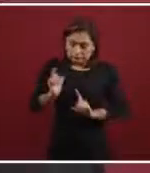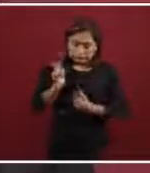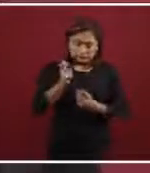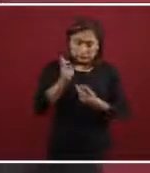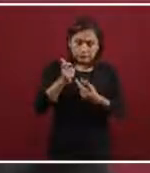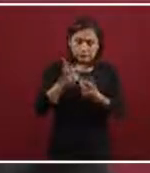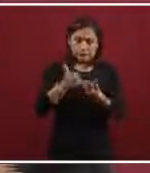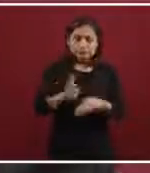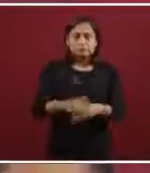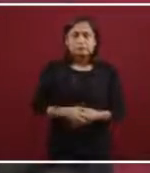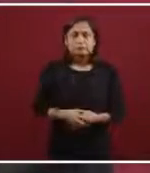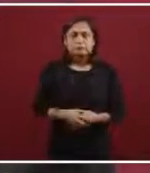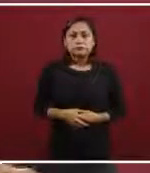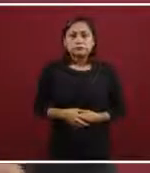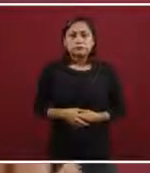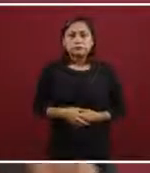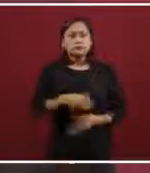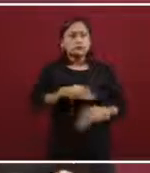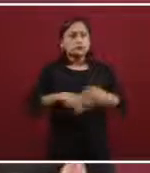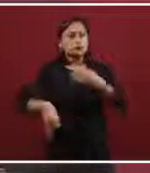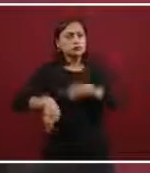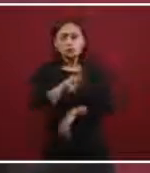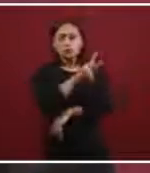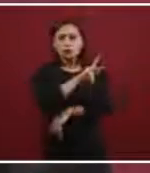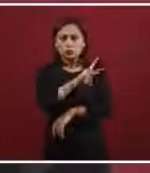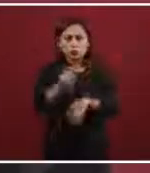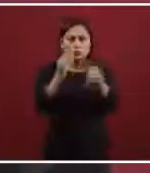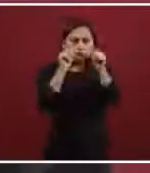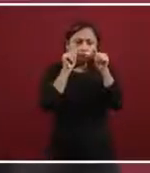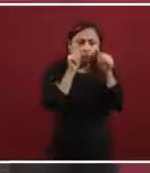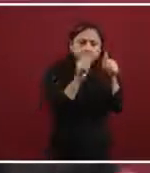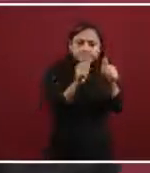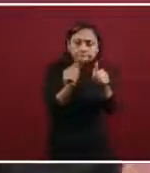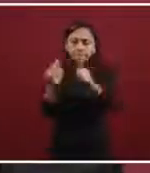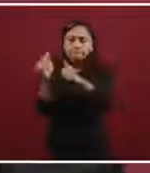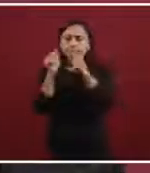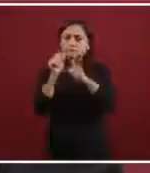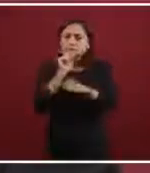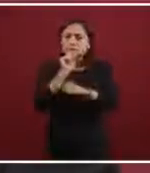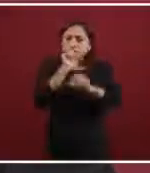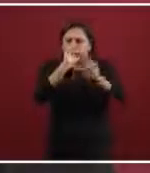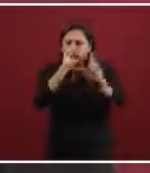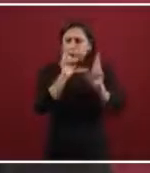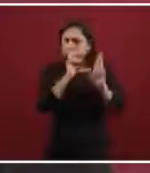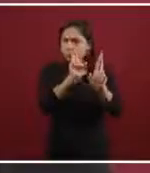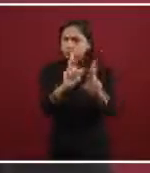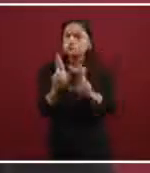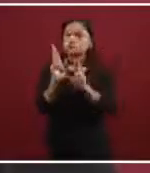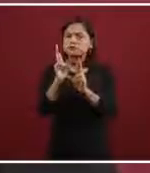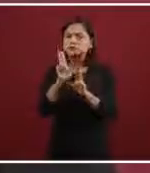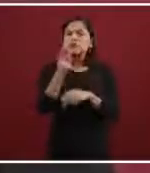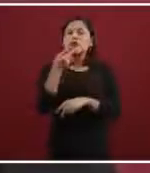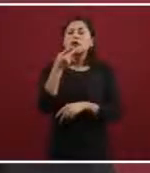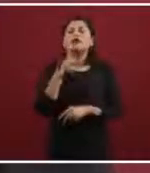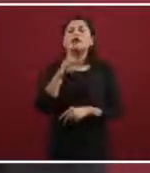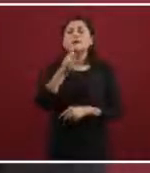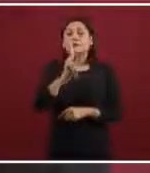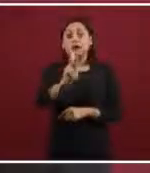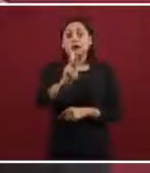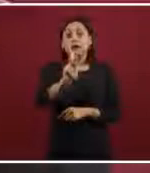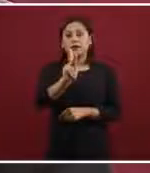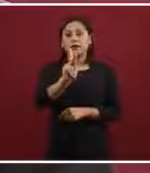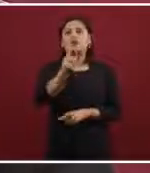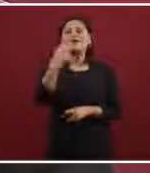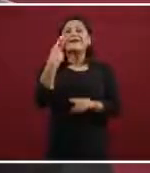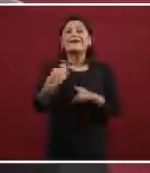atender a todos escuchar a todos respetar a todos pero darle preferencia a la